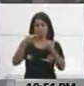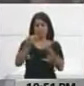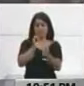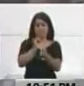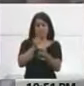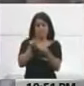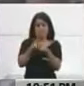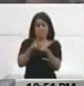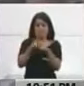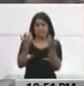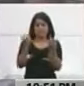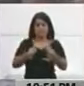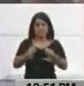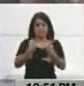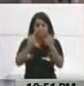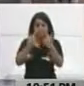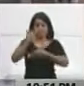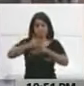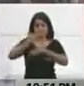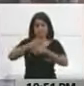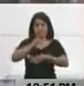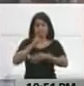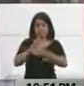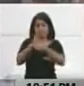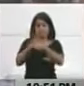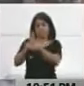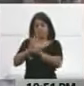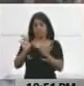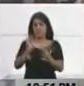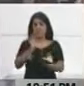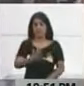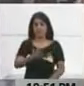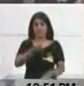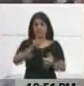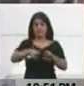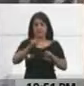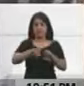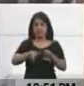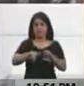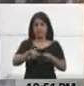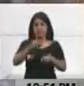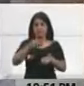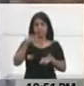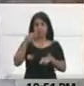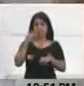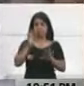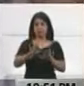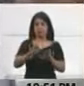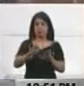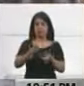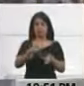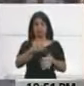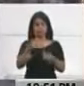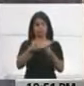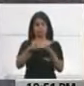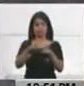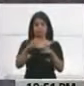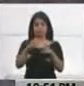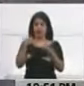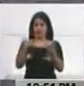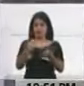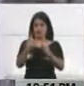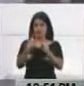vida rodeada de vicisitudes. Así describieron niños pobres sus peticiones al niño Jesús. Nos van a hablar ahorita